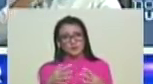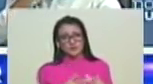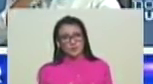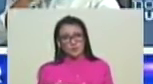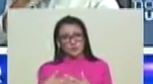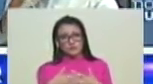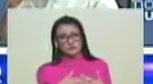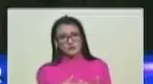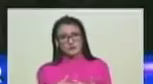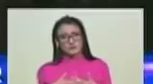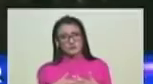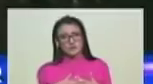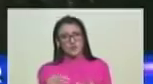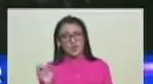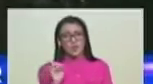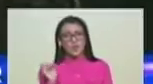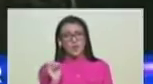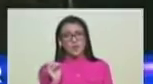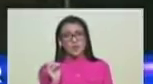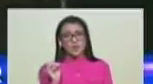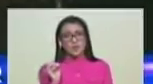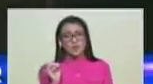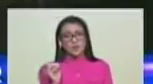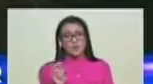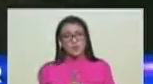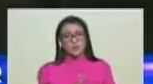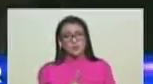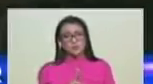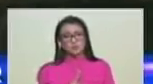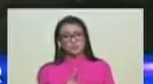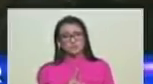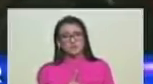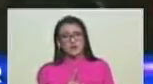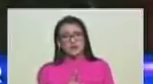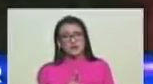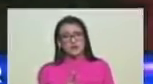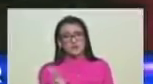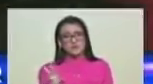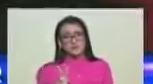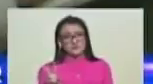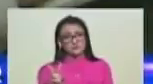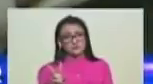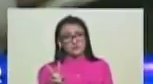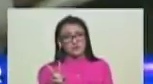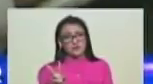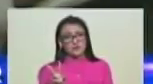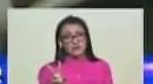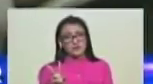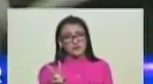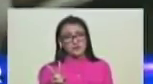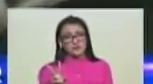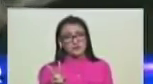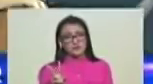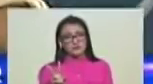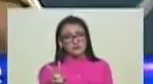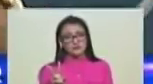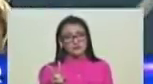de Norteamérica, o es que utilizan a Venezuela para tratar de